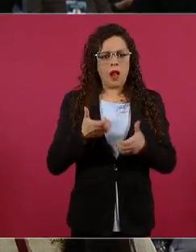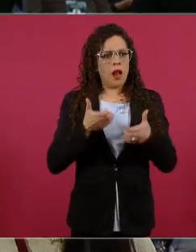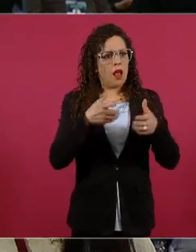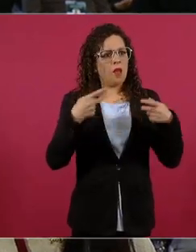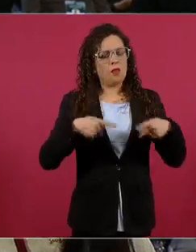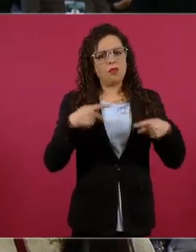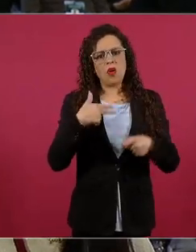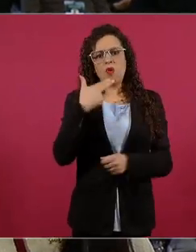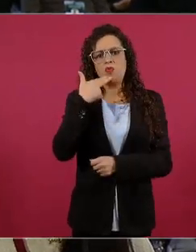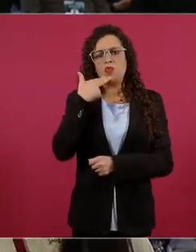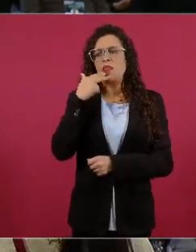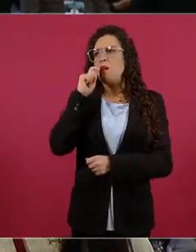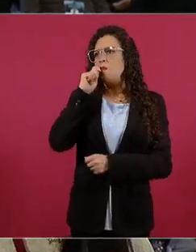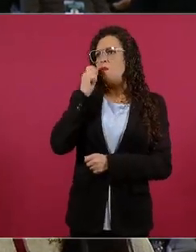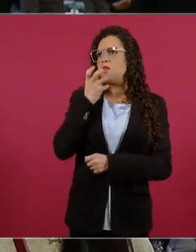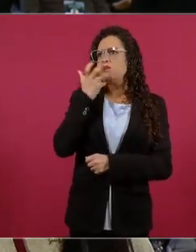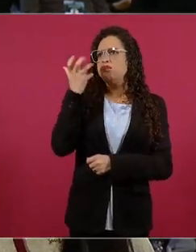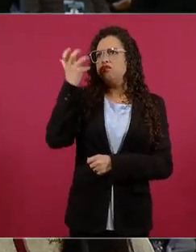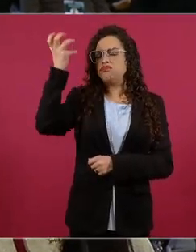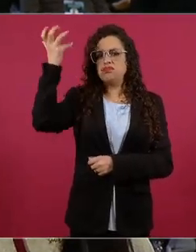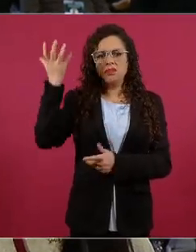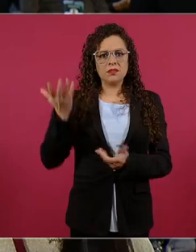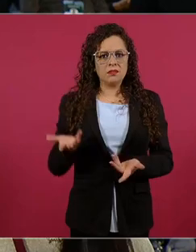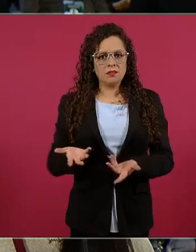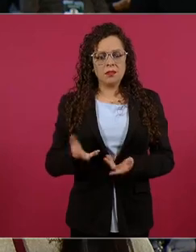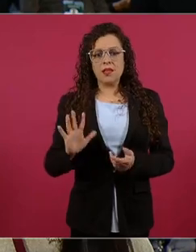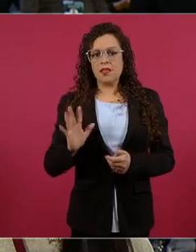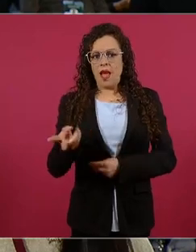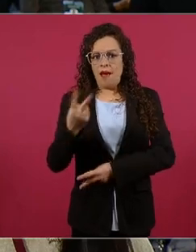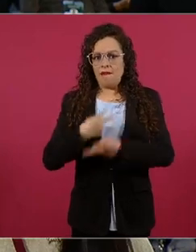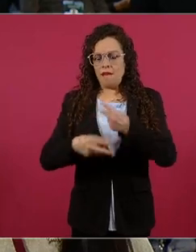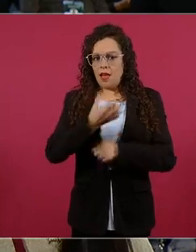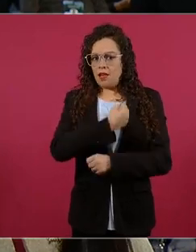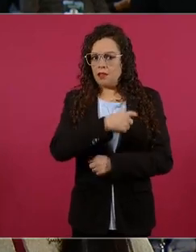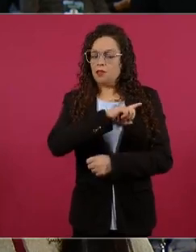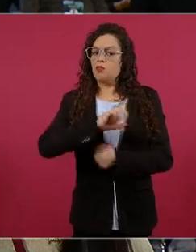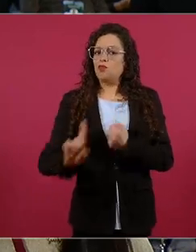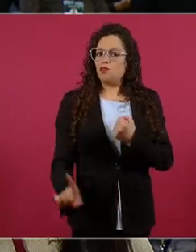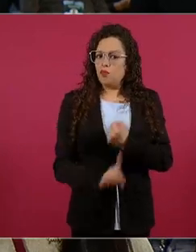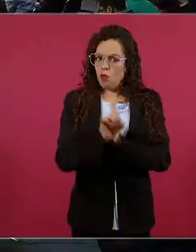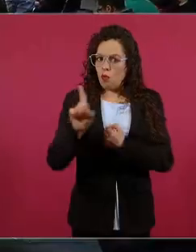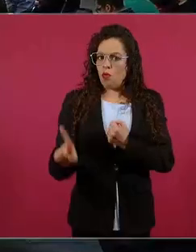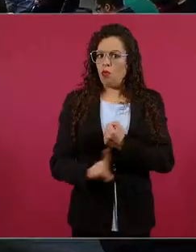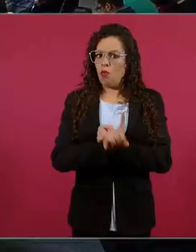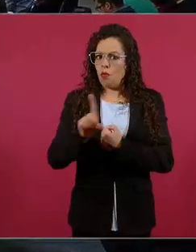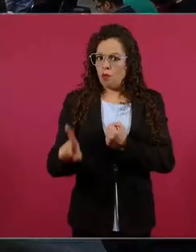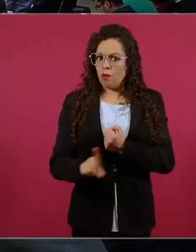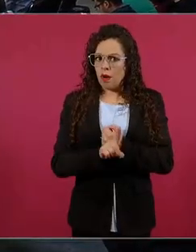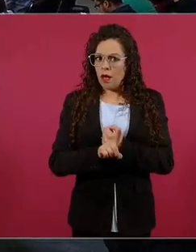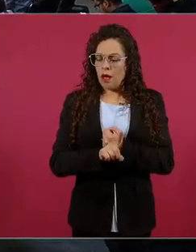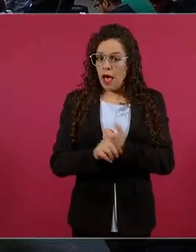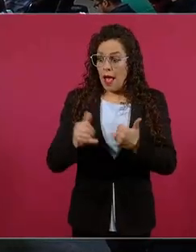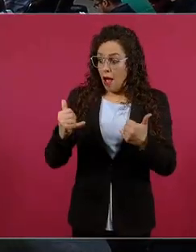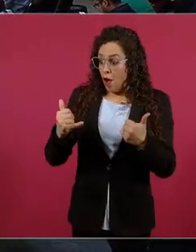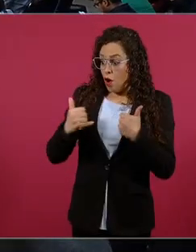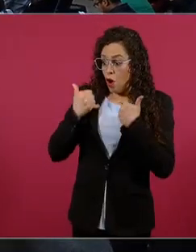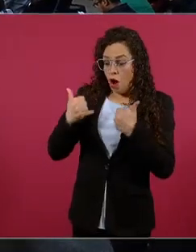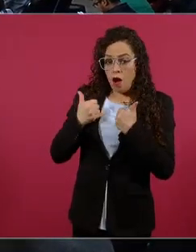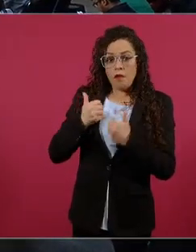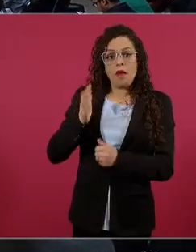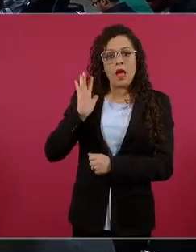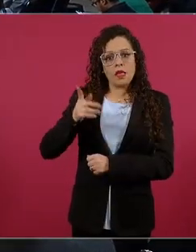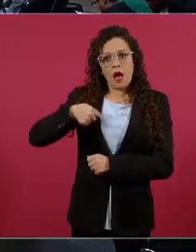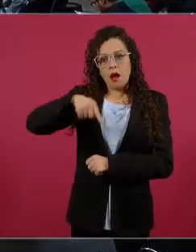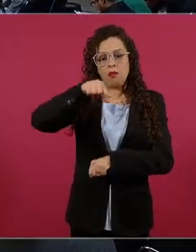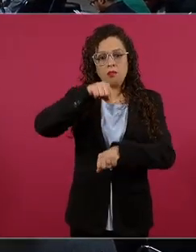gente utilizando vapeadores y ya es un problema de salud pública en el que se han reportado casos de jóvenes con problemas